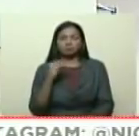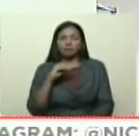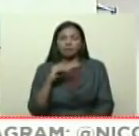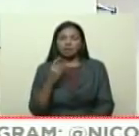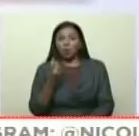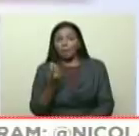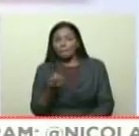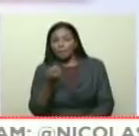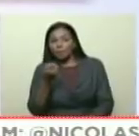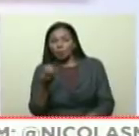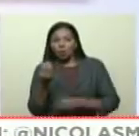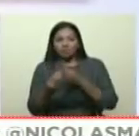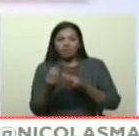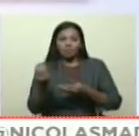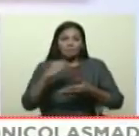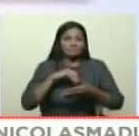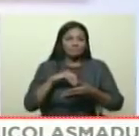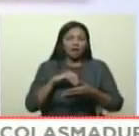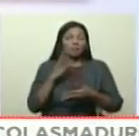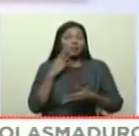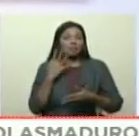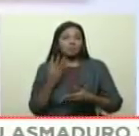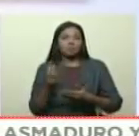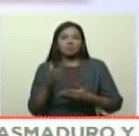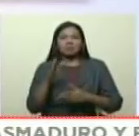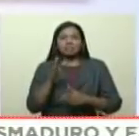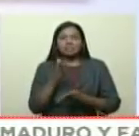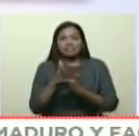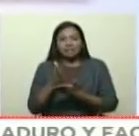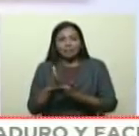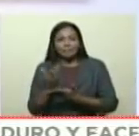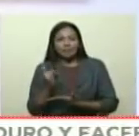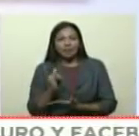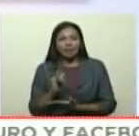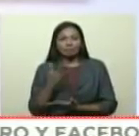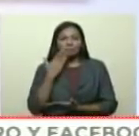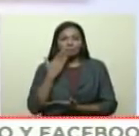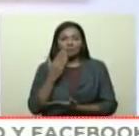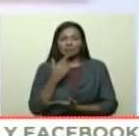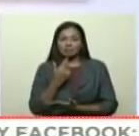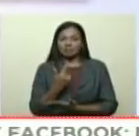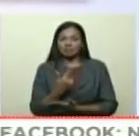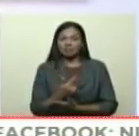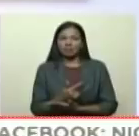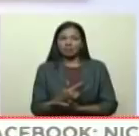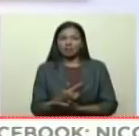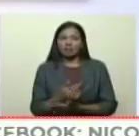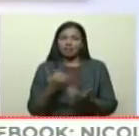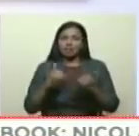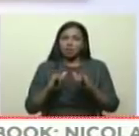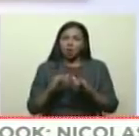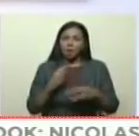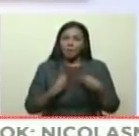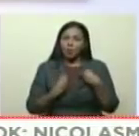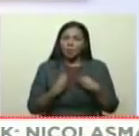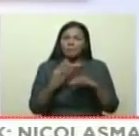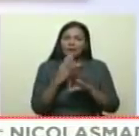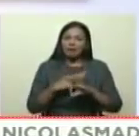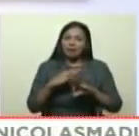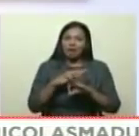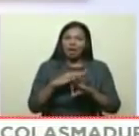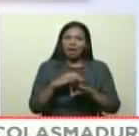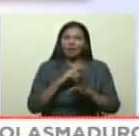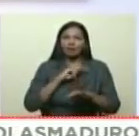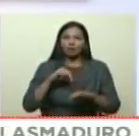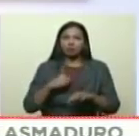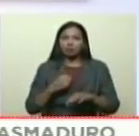mucho. Y siempre habrá. Mi mamá decía, mijo, no se preocupe. Cuando estábamos,